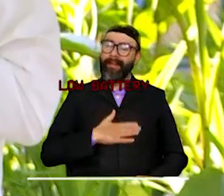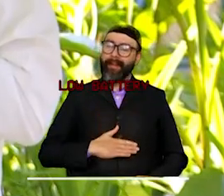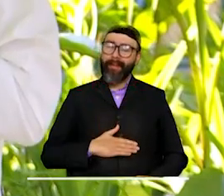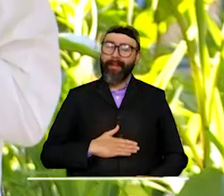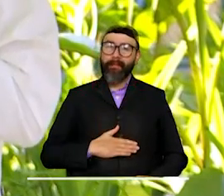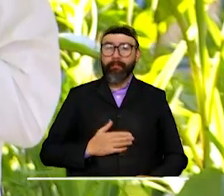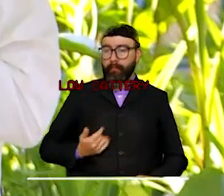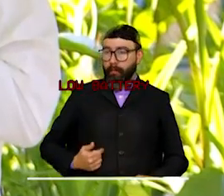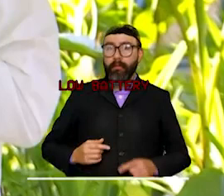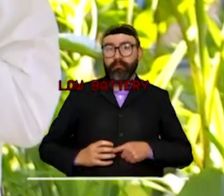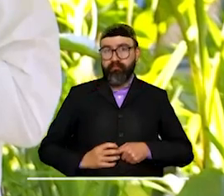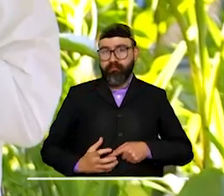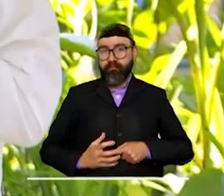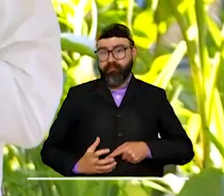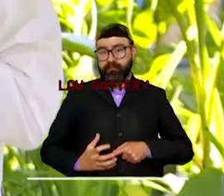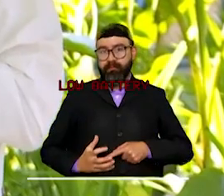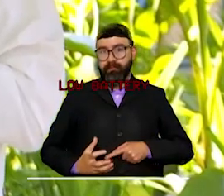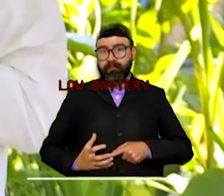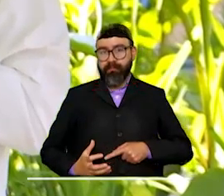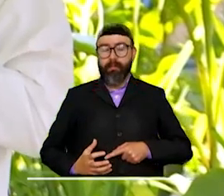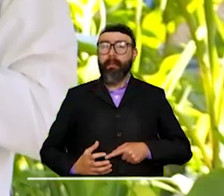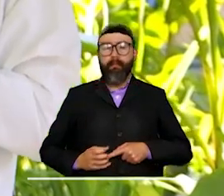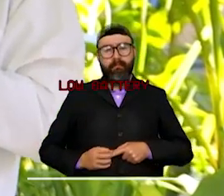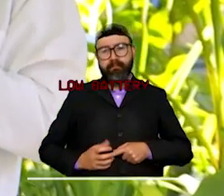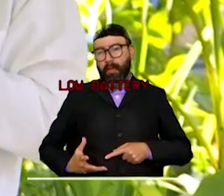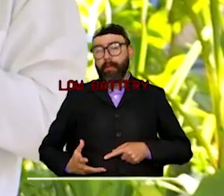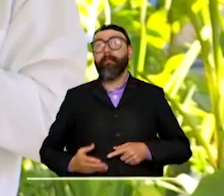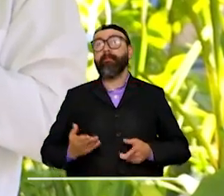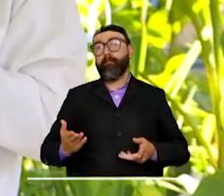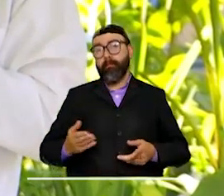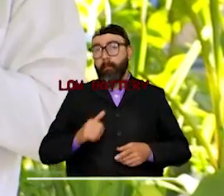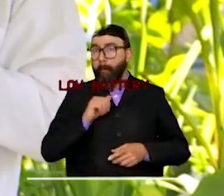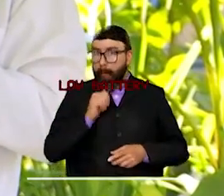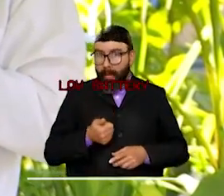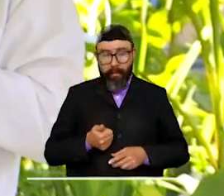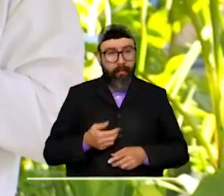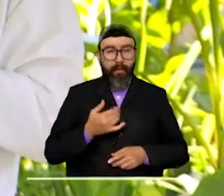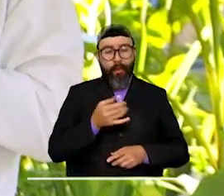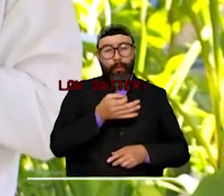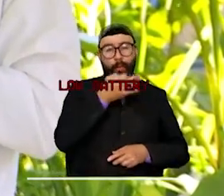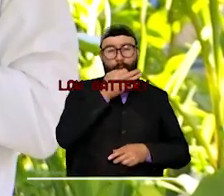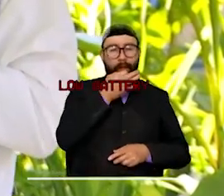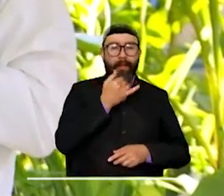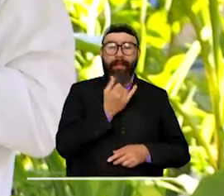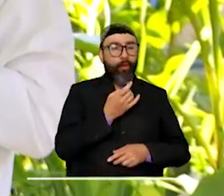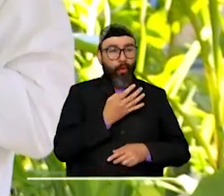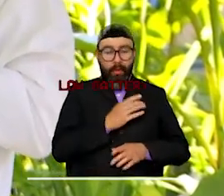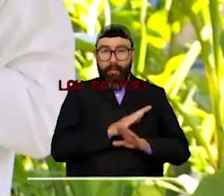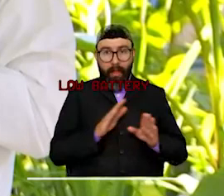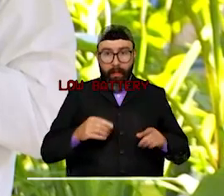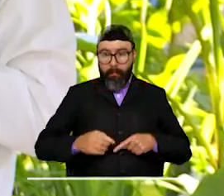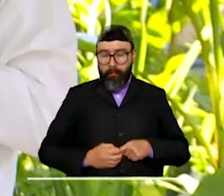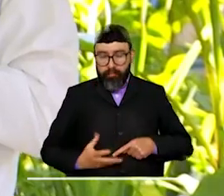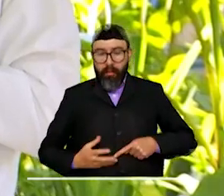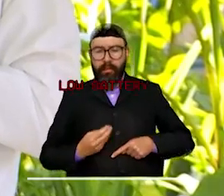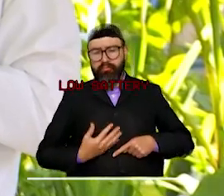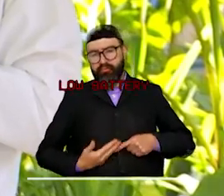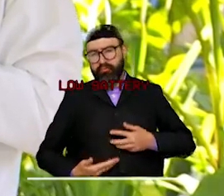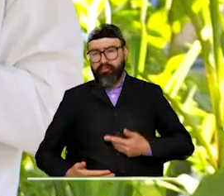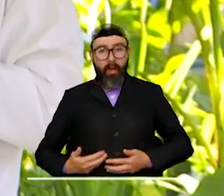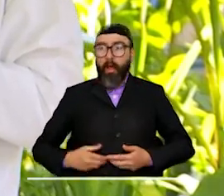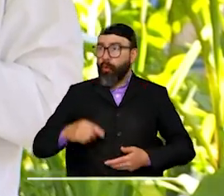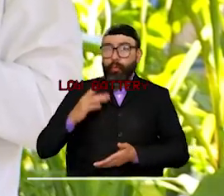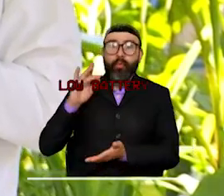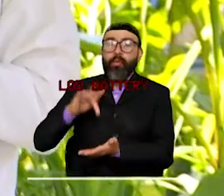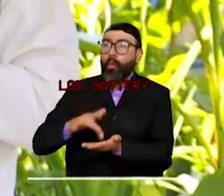le quitó el malestar. La apendicitis sigue, y cuando pasa el efecto de la apendicitis, está complicada, corran para